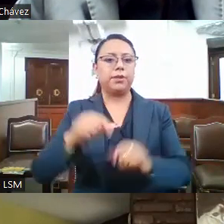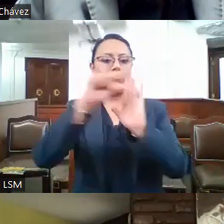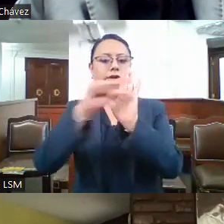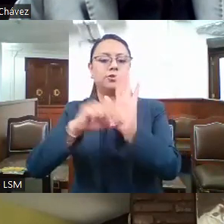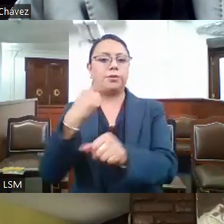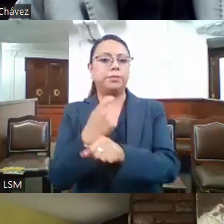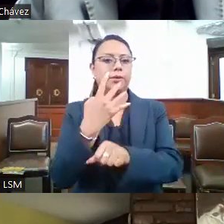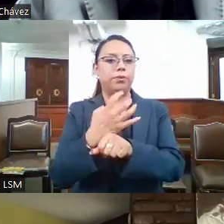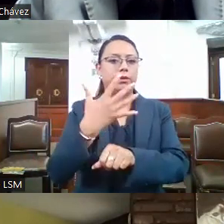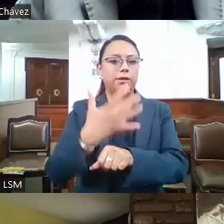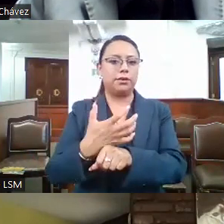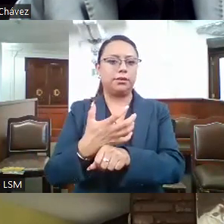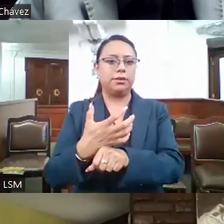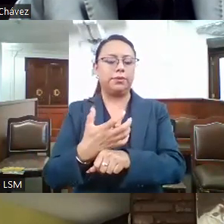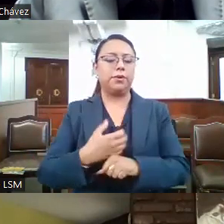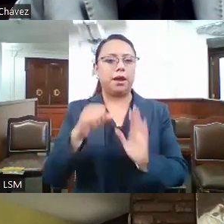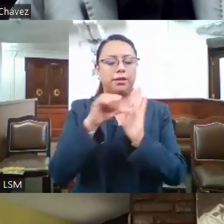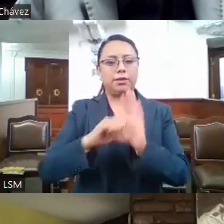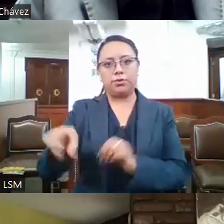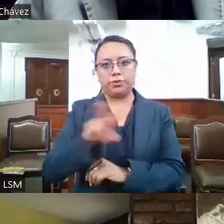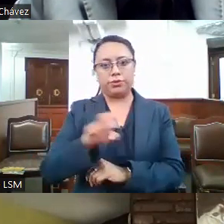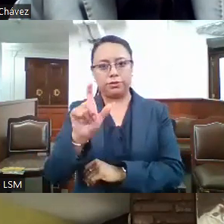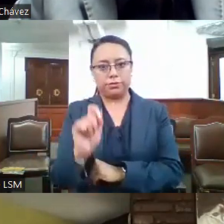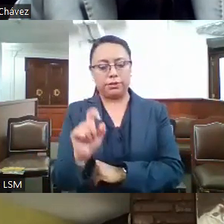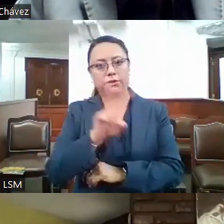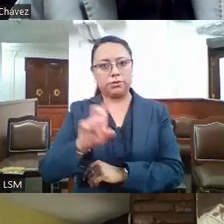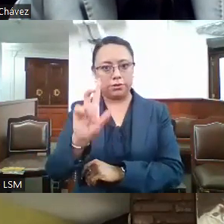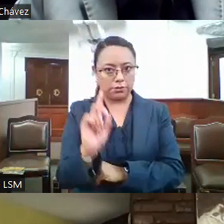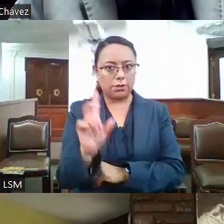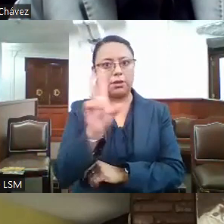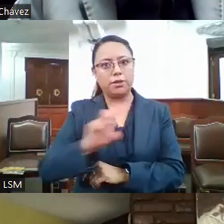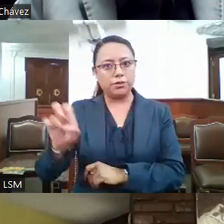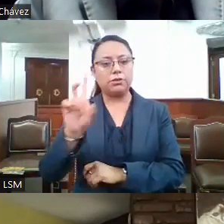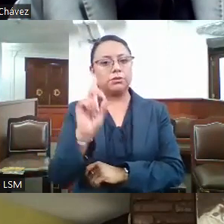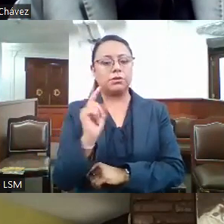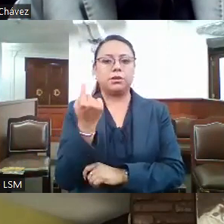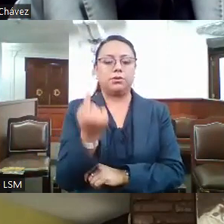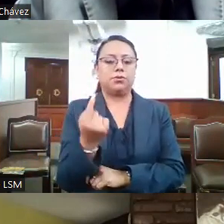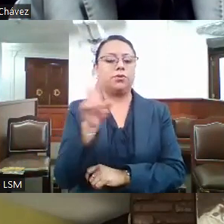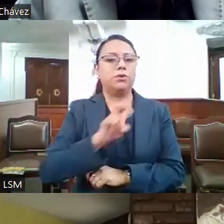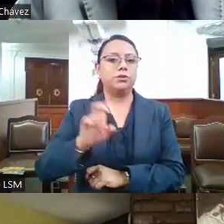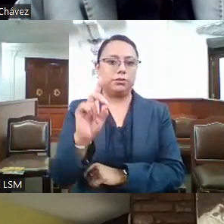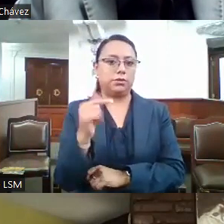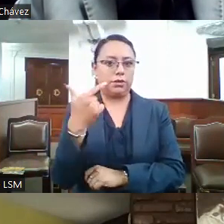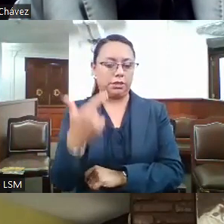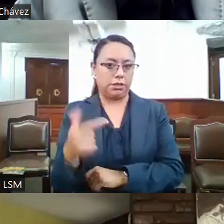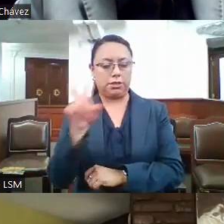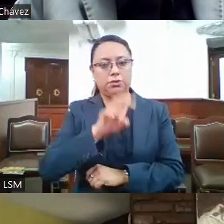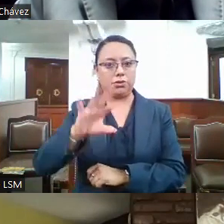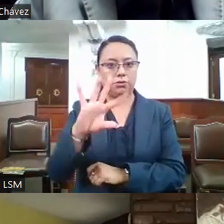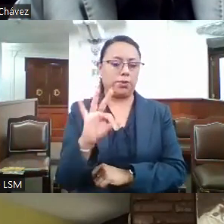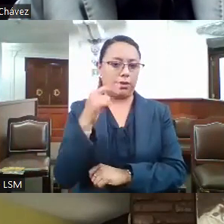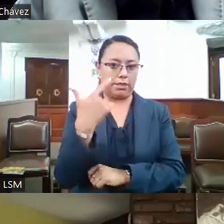primera, cuarta y quinta, artículos 220, 230, 231, 237,